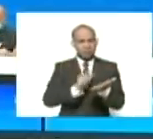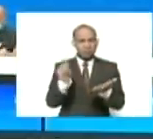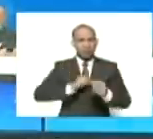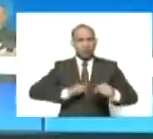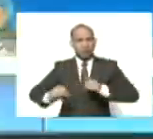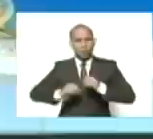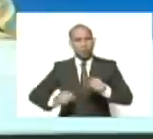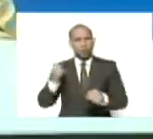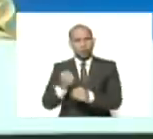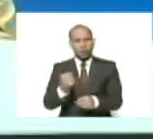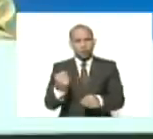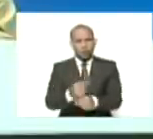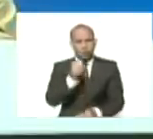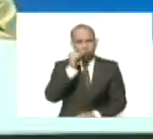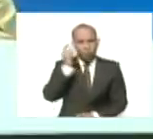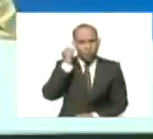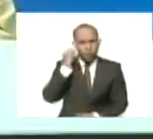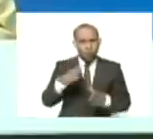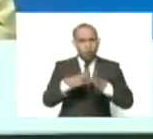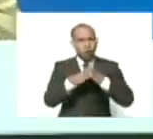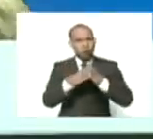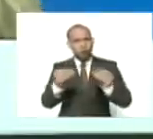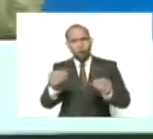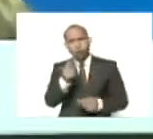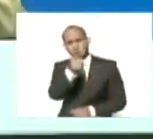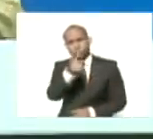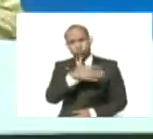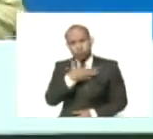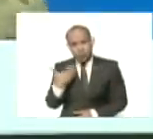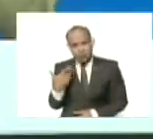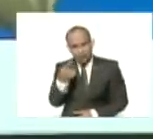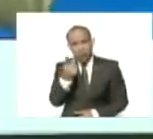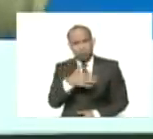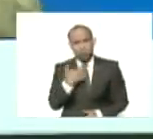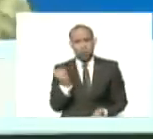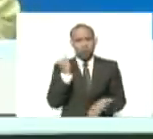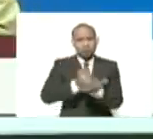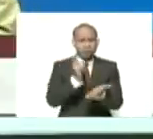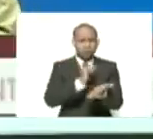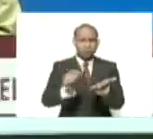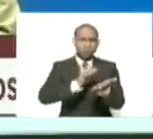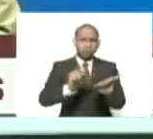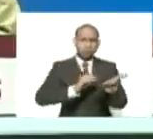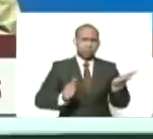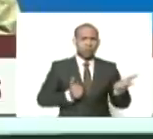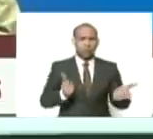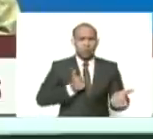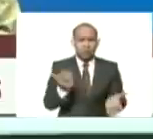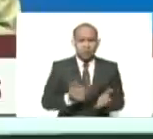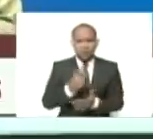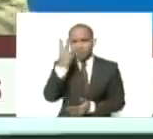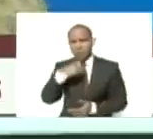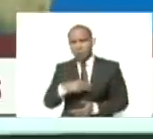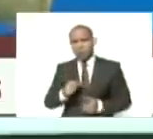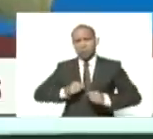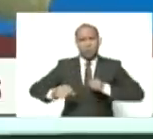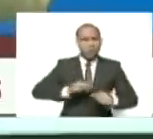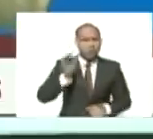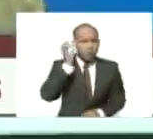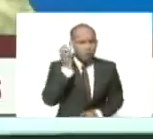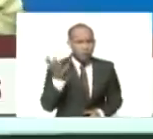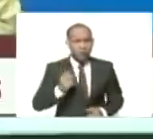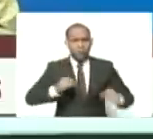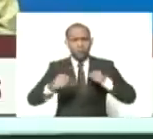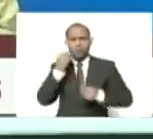movimiento de trabajadores y trabajadoras, todo el que quiera, que se inscriba en el movimiento de la clase media, en el movimiento de las mujeres, en el movimiento